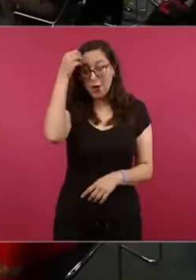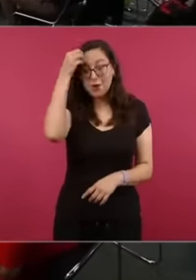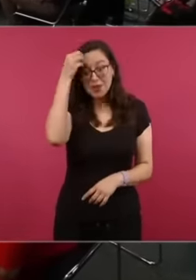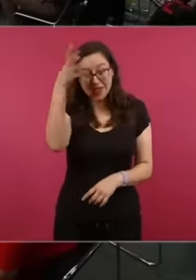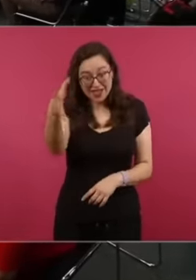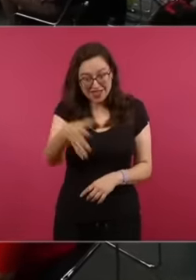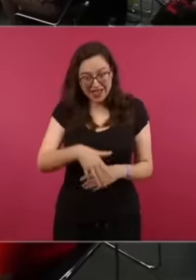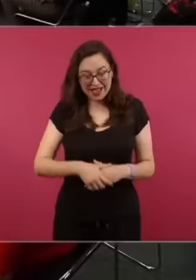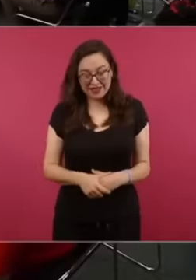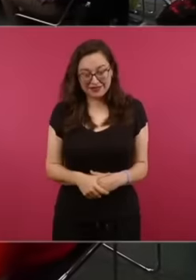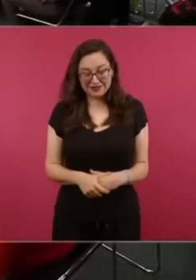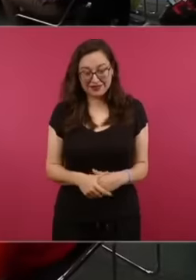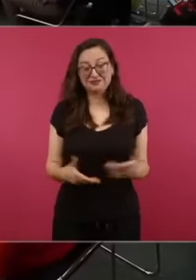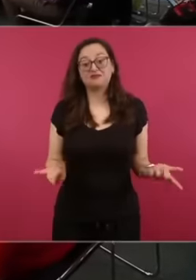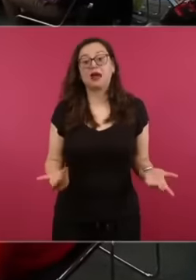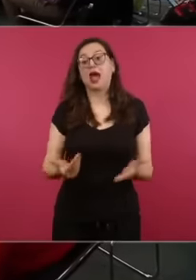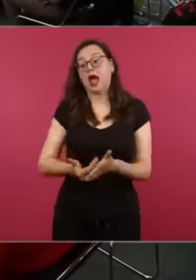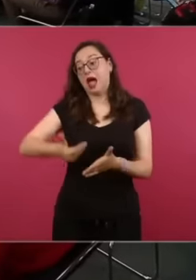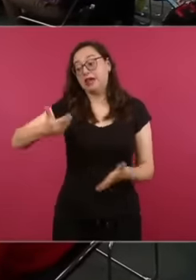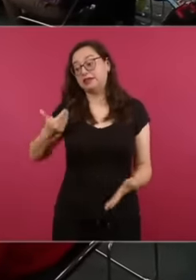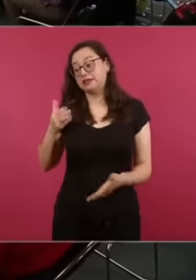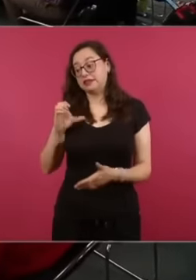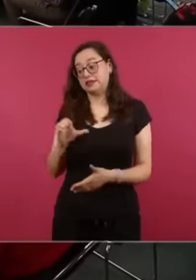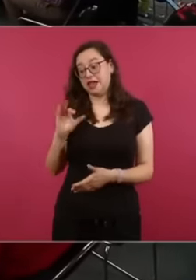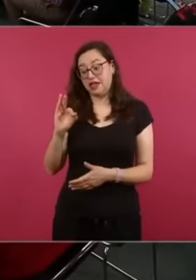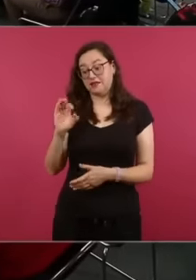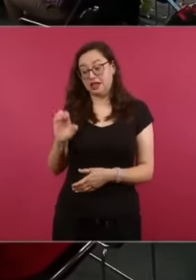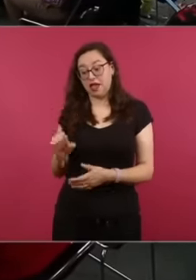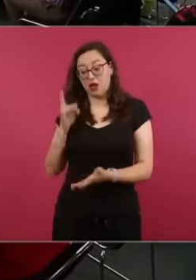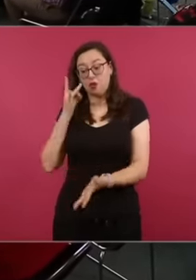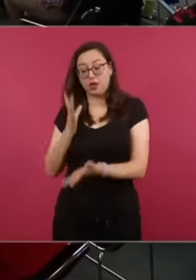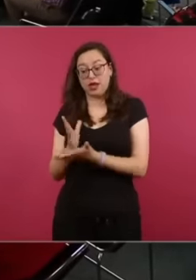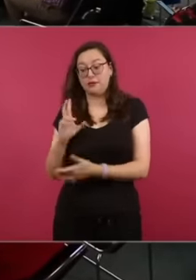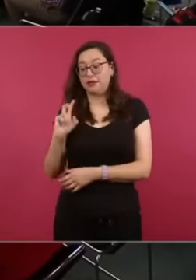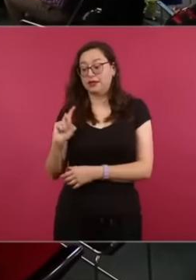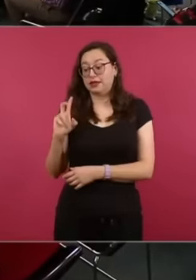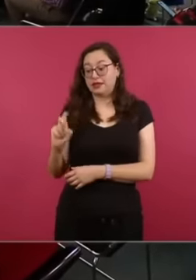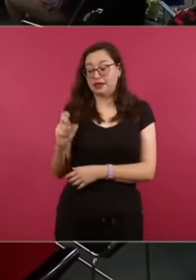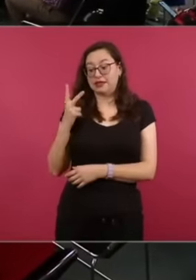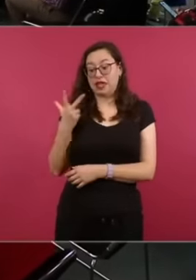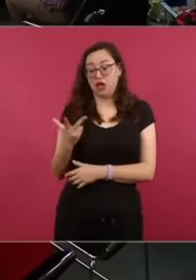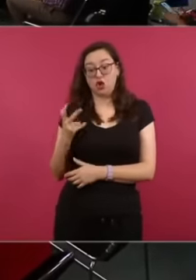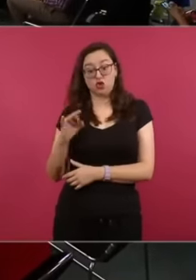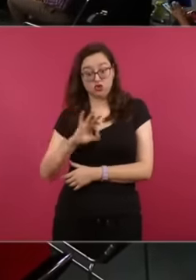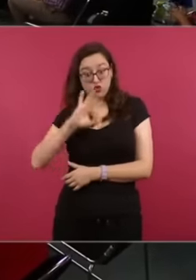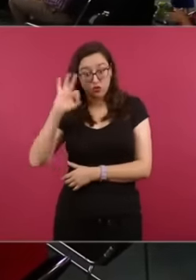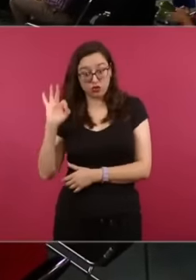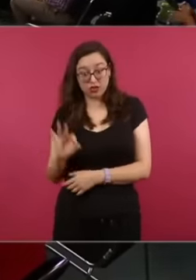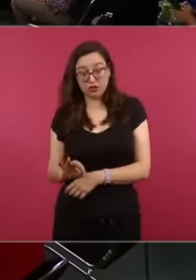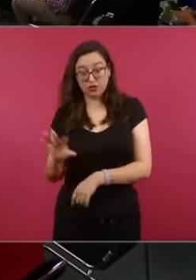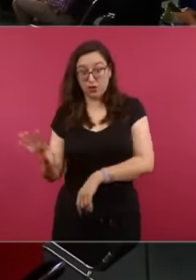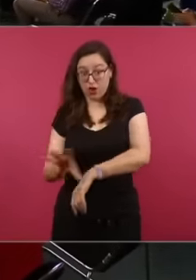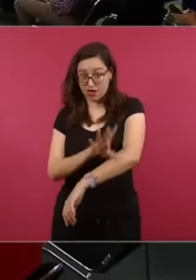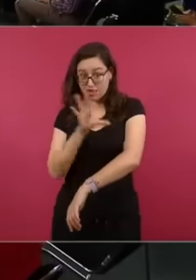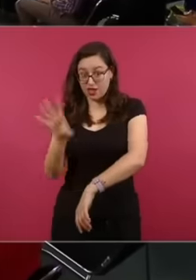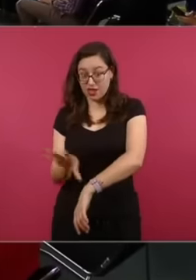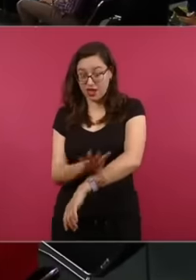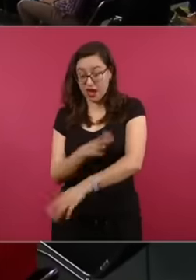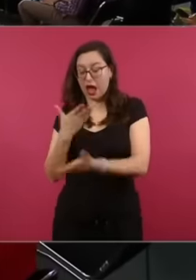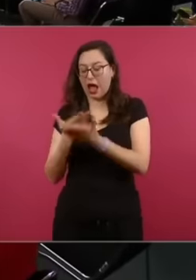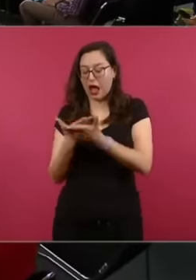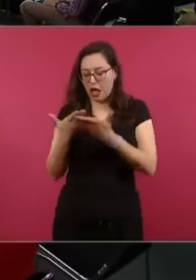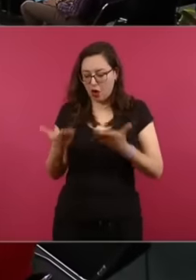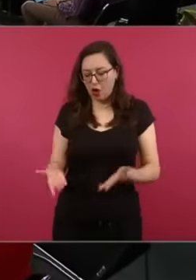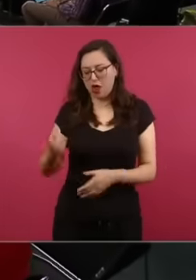la comisión solo generaba el 38%. Ahora, con el esfuerzo que estamos haciendo,